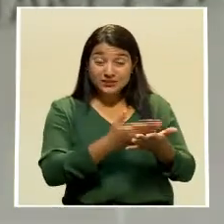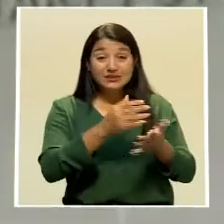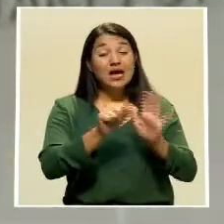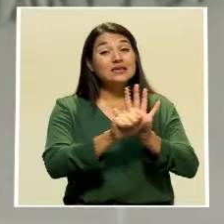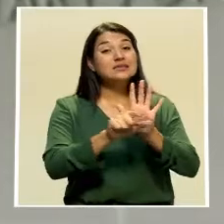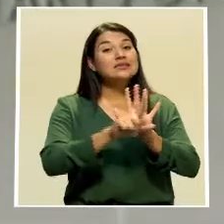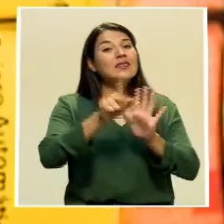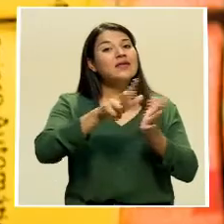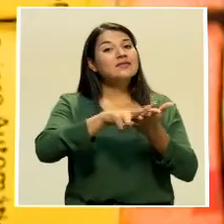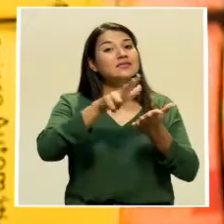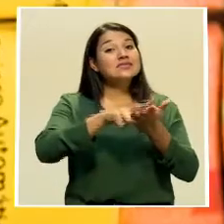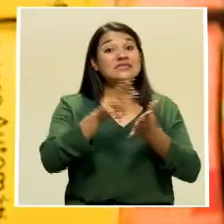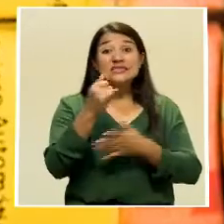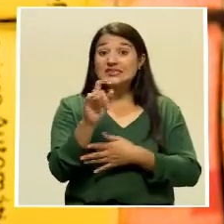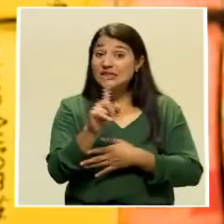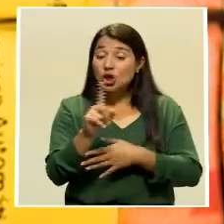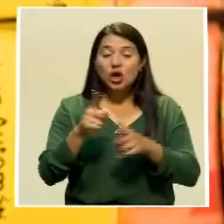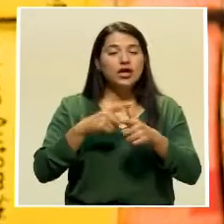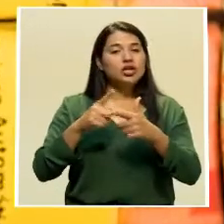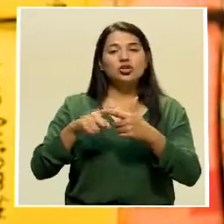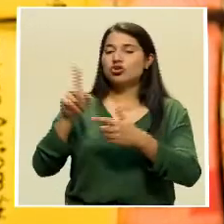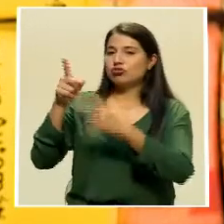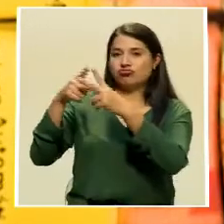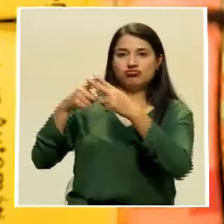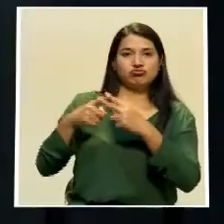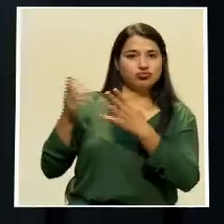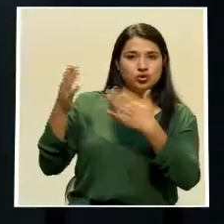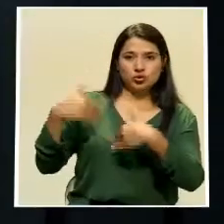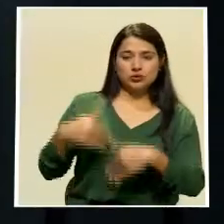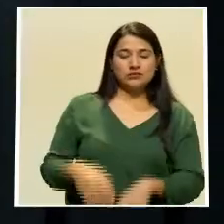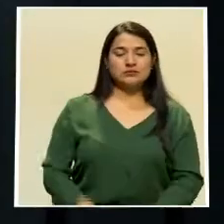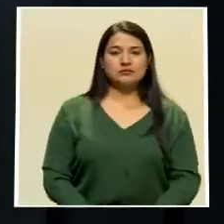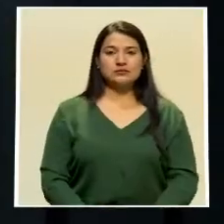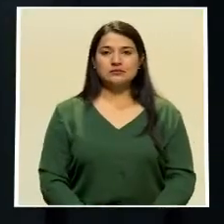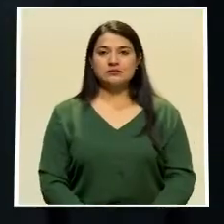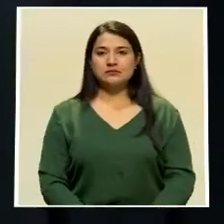no tendrá acceso al millonario crédito.